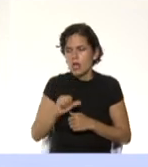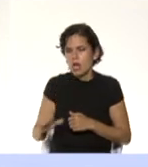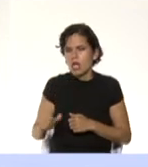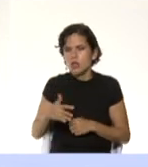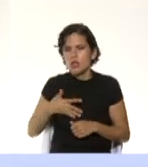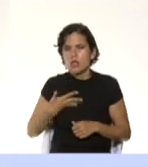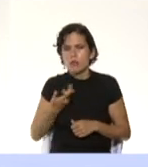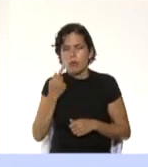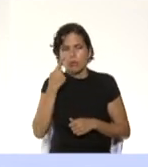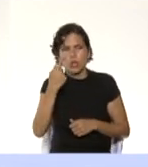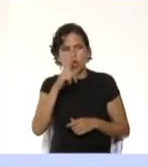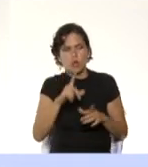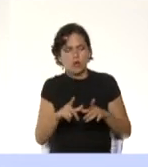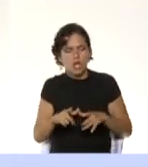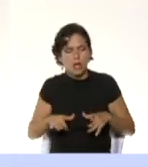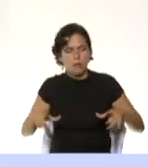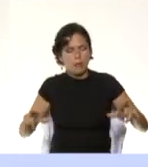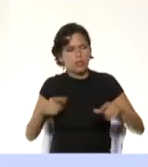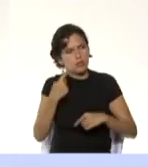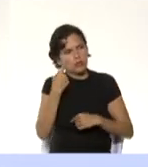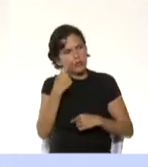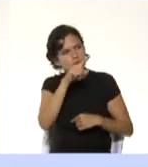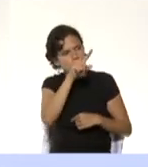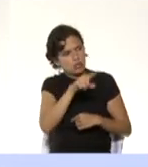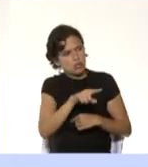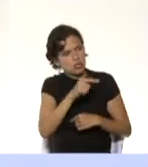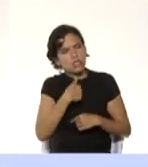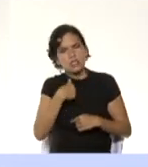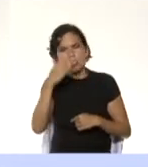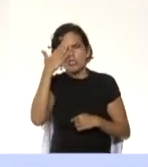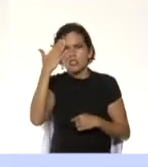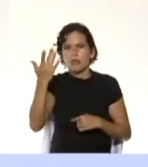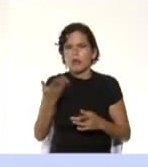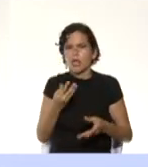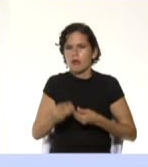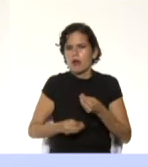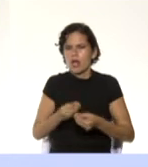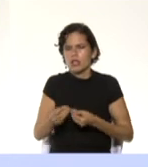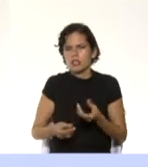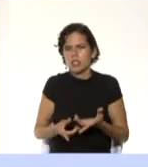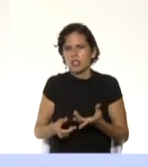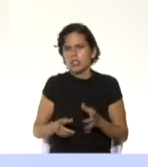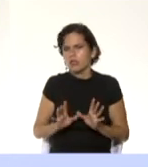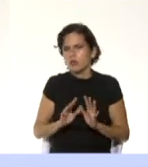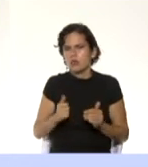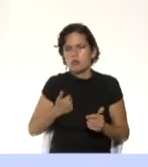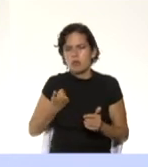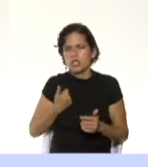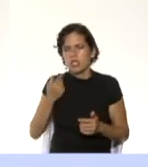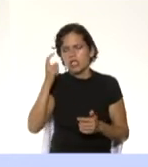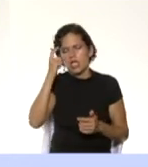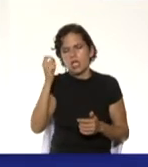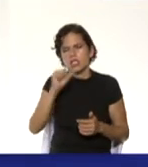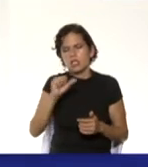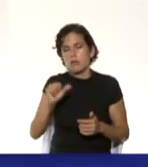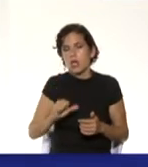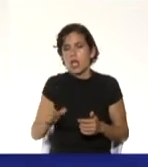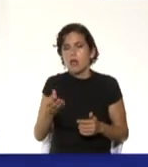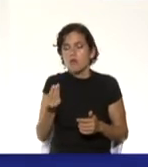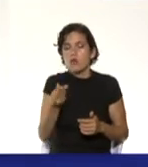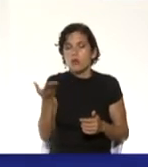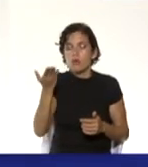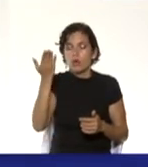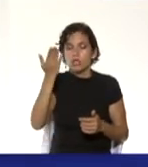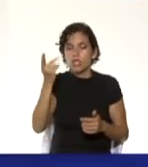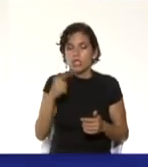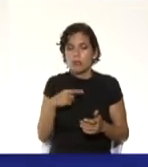en un lugar visible y así sepas qué es lo que vas a realizar en un determinado momento. Es bien importante que podamos